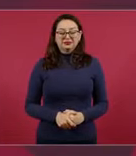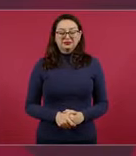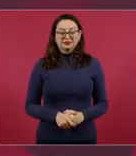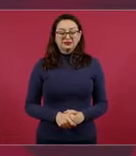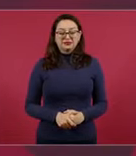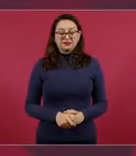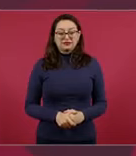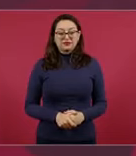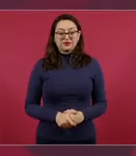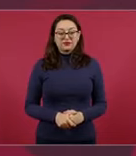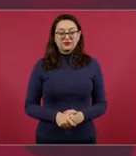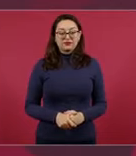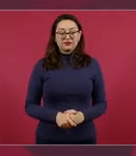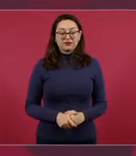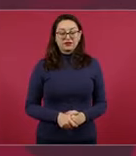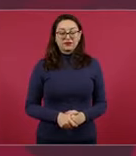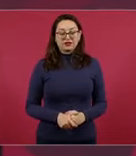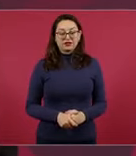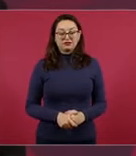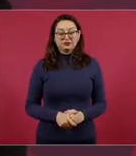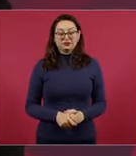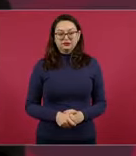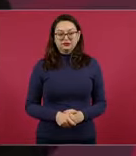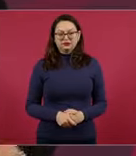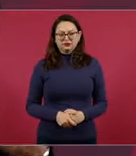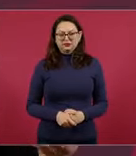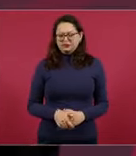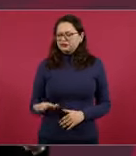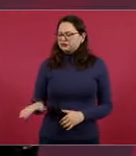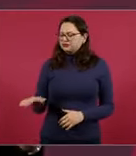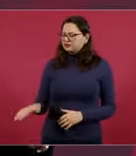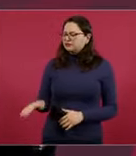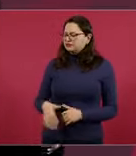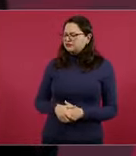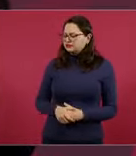No, dice, le dije a Jesús después: oye,